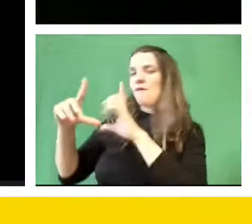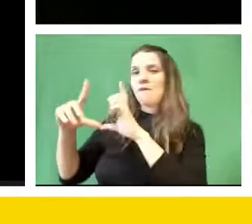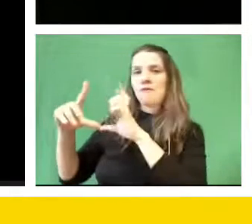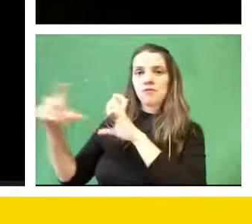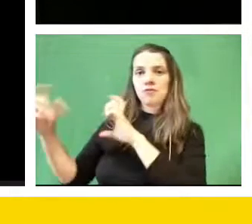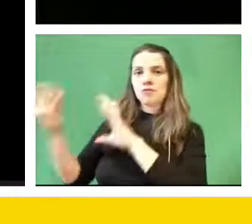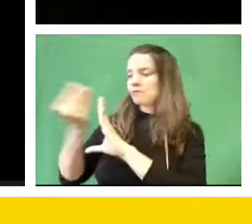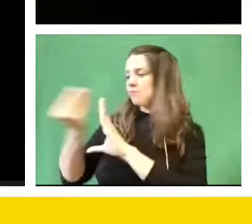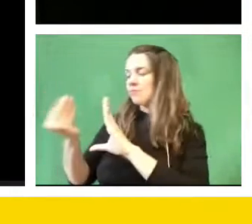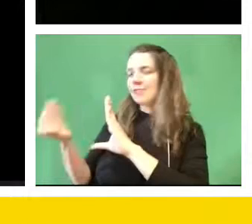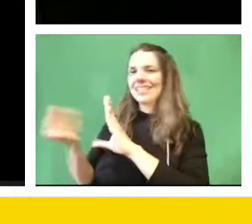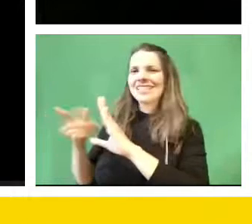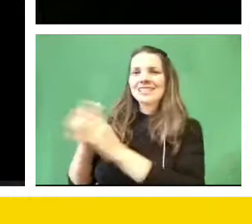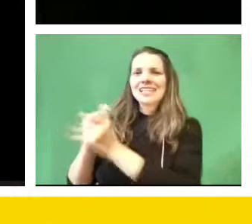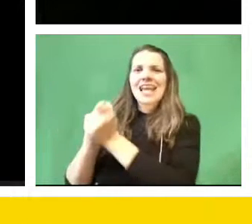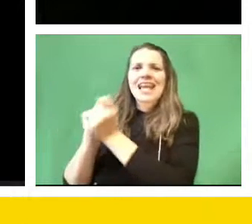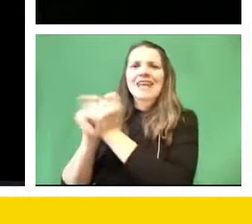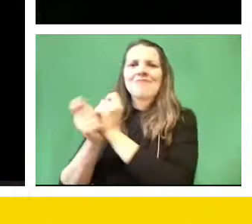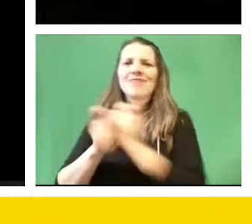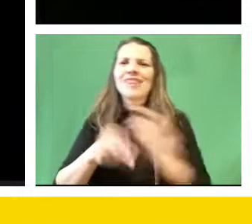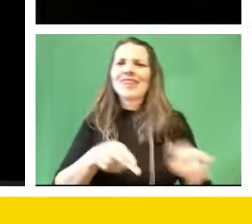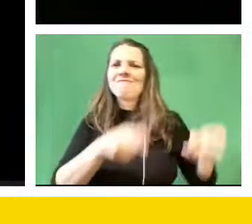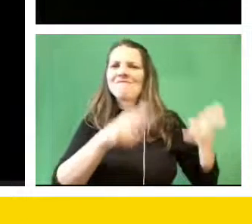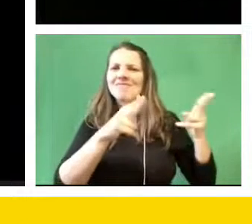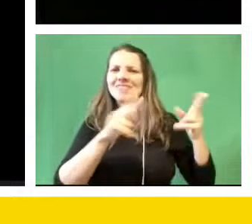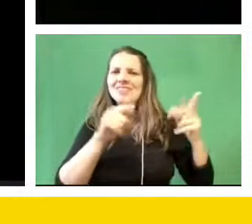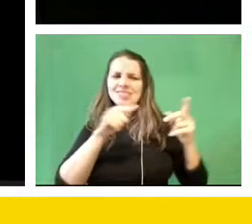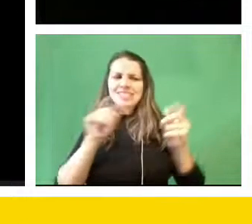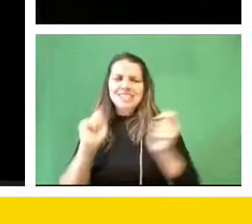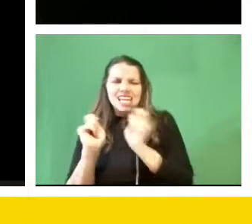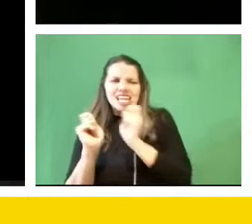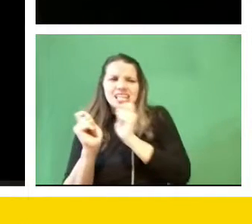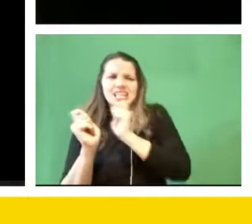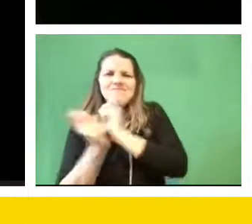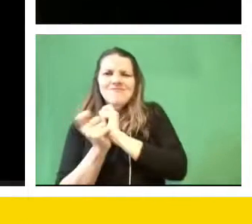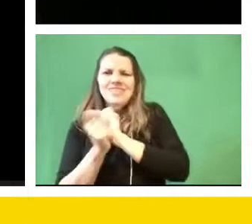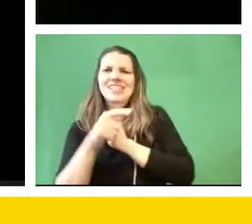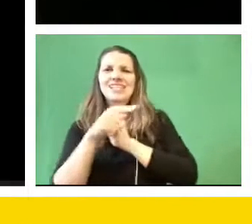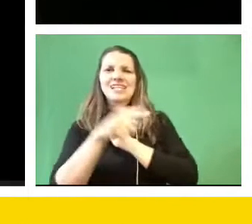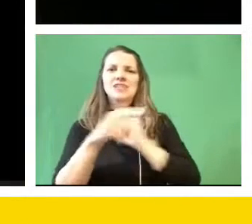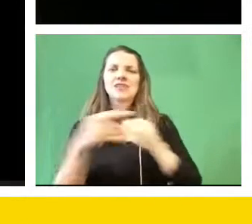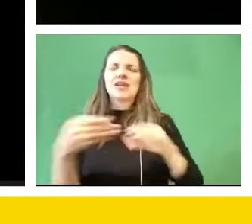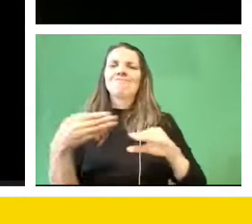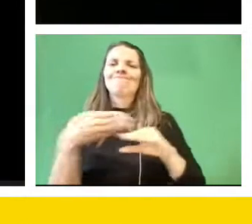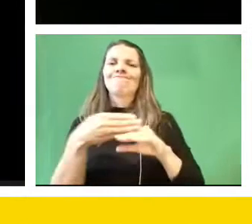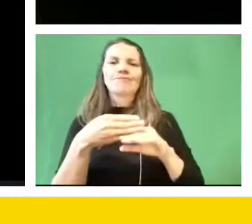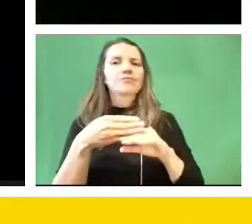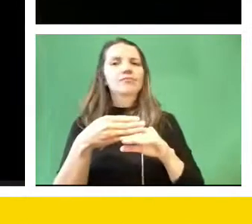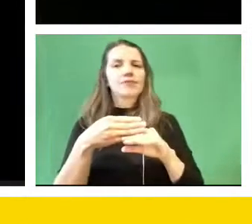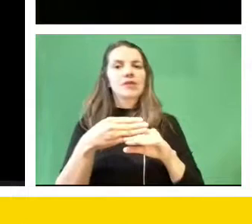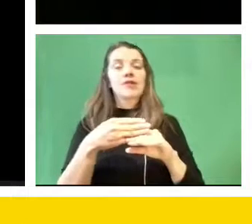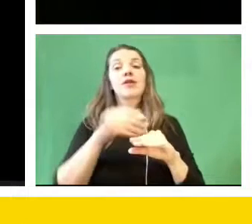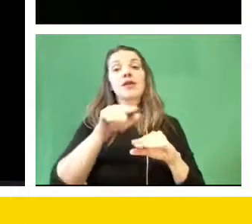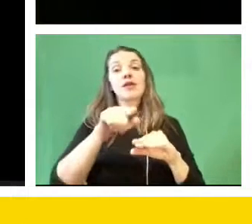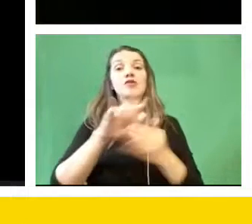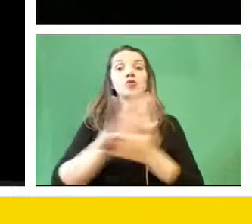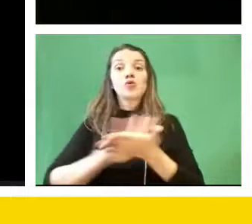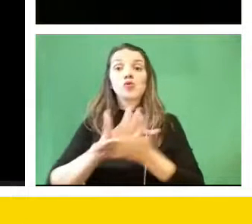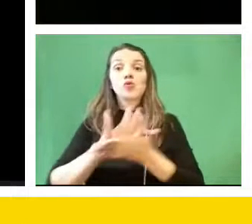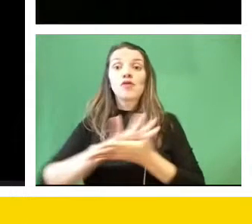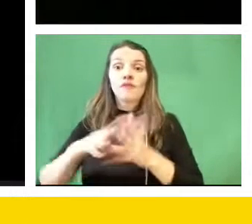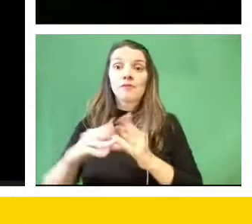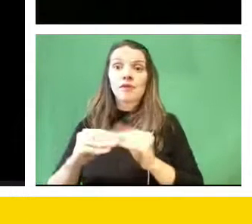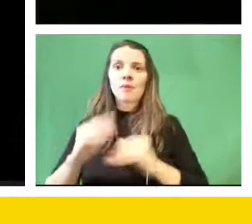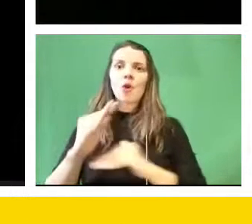adecuación de este edificio. Y la determinación fue hacer una nueva edificación, porque realmente era